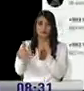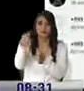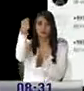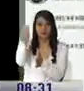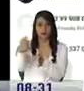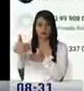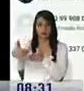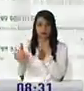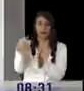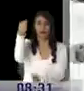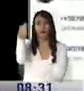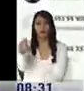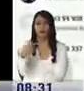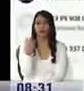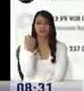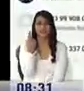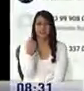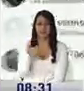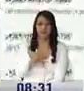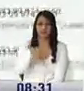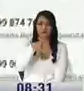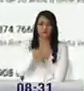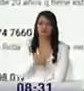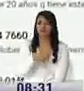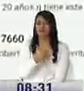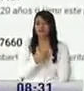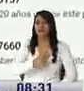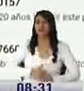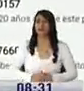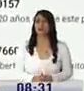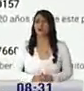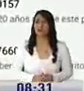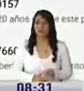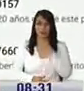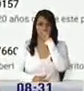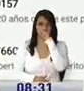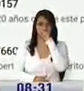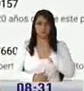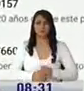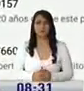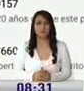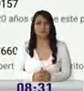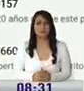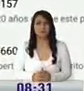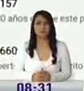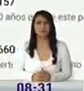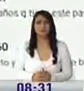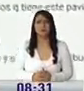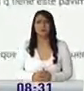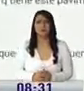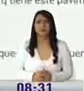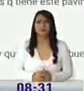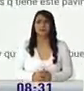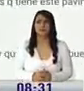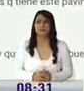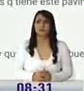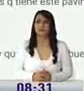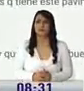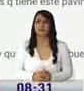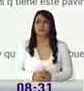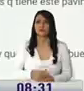manti yo la distribución que hacen esto es dónde me dice Cristóbal Garcés ahí está ahí